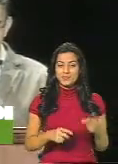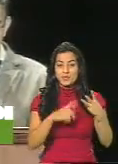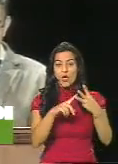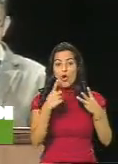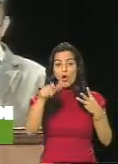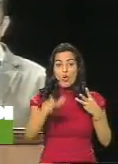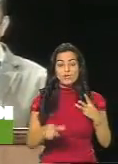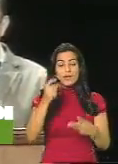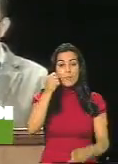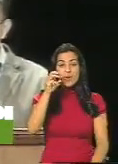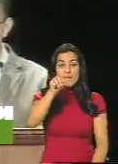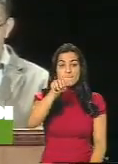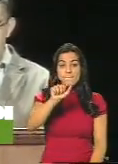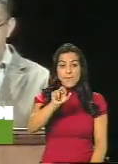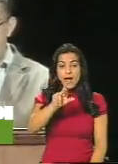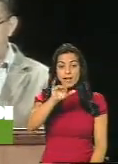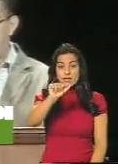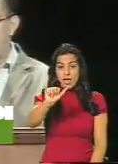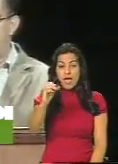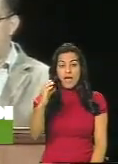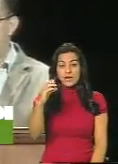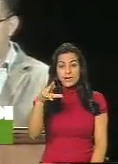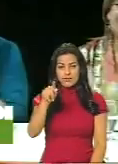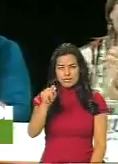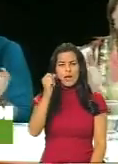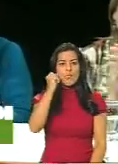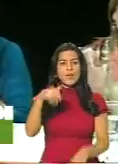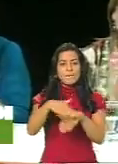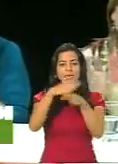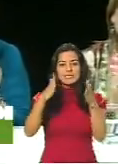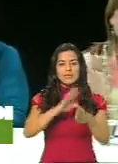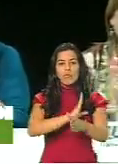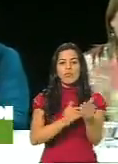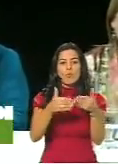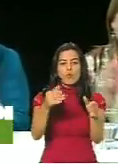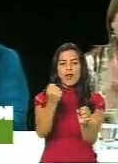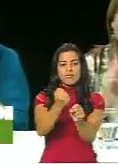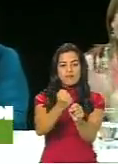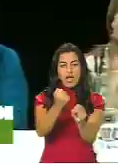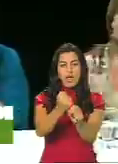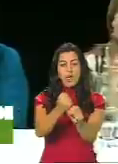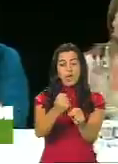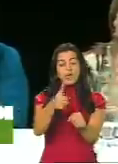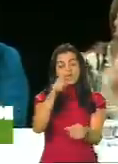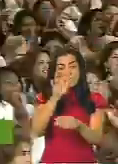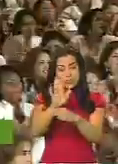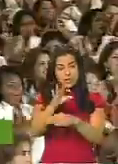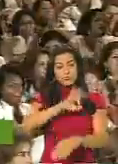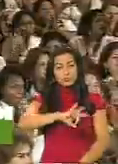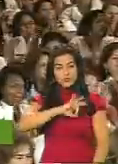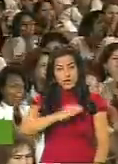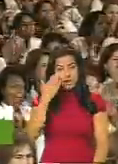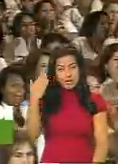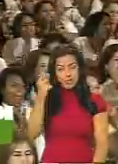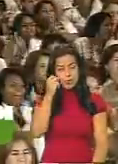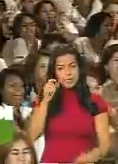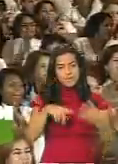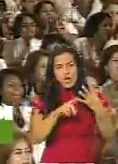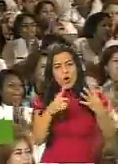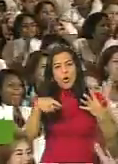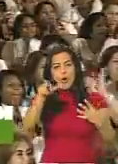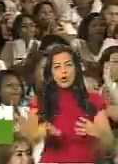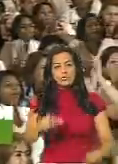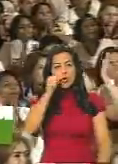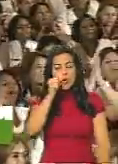María Cristina Iglesias, nuestra ministra del Poder Popular para el Trabajo y la Seguridad Social. Carlos